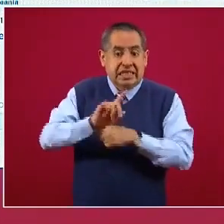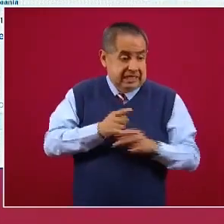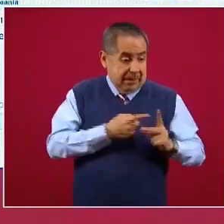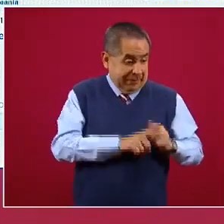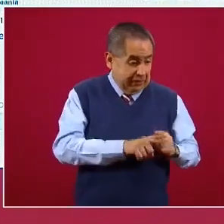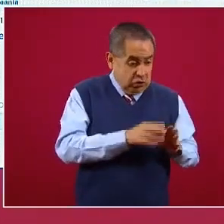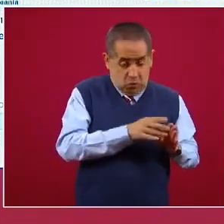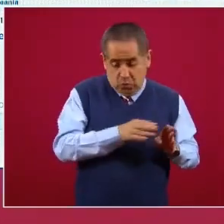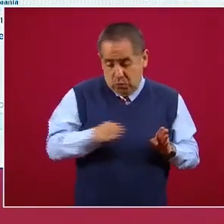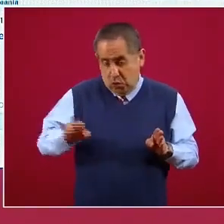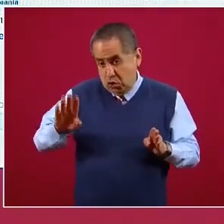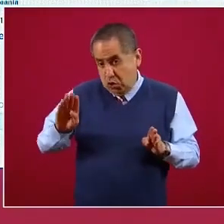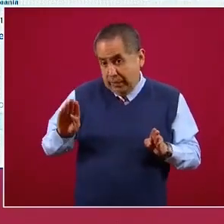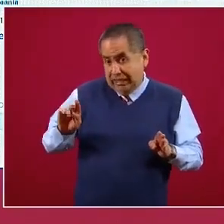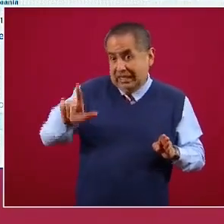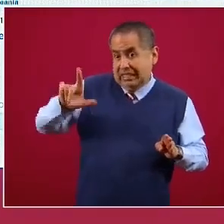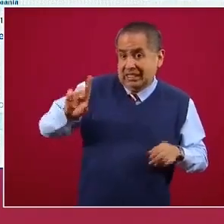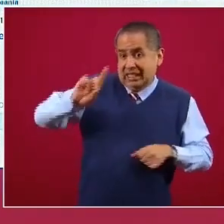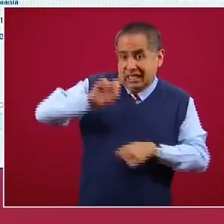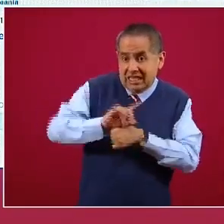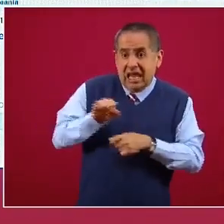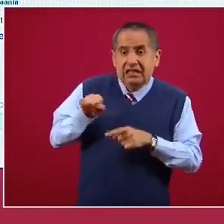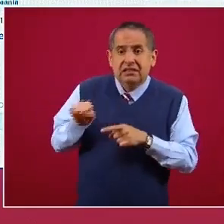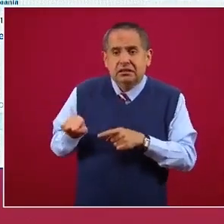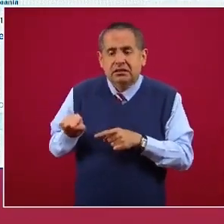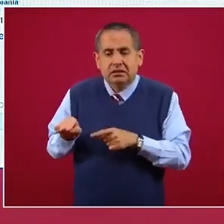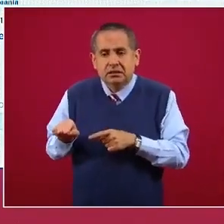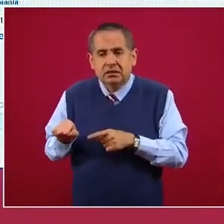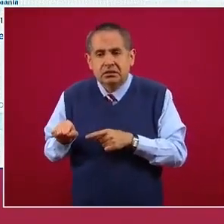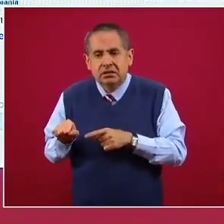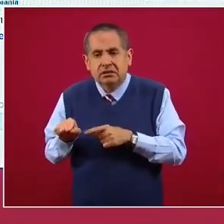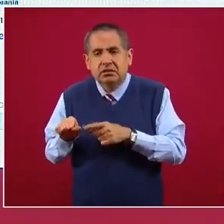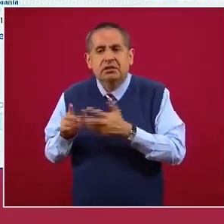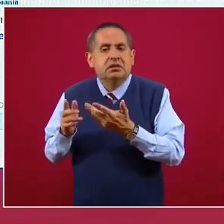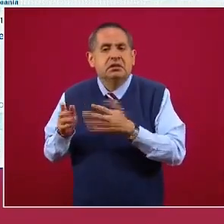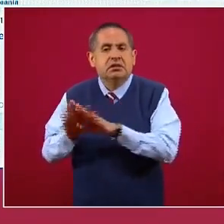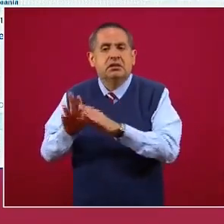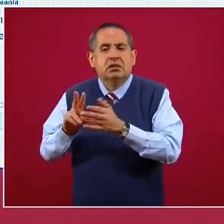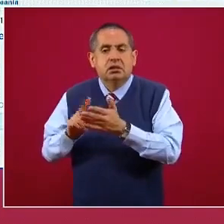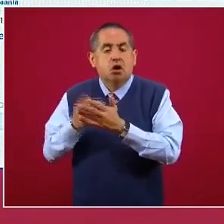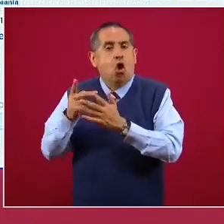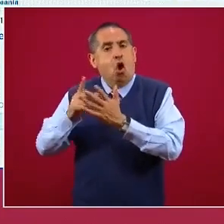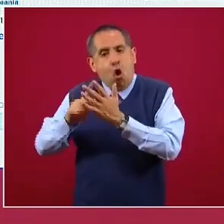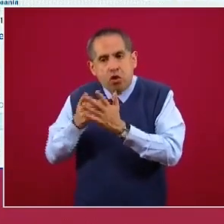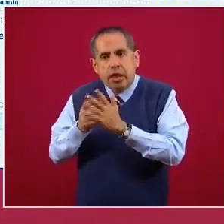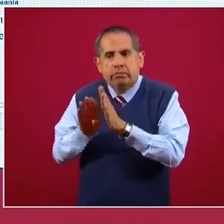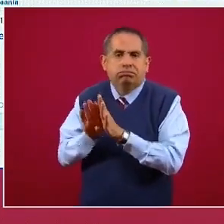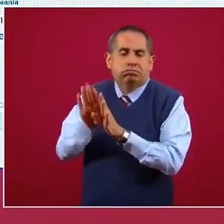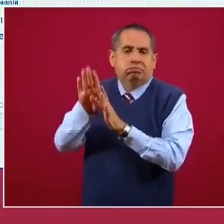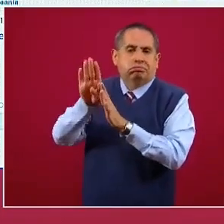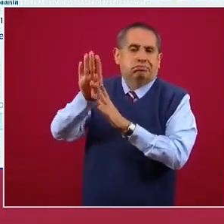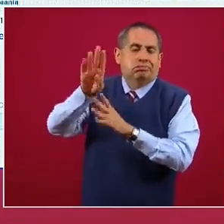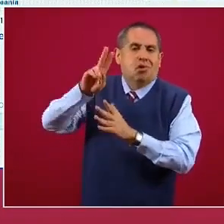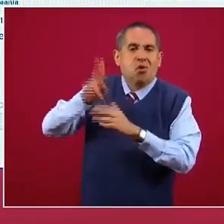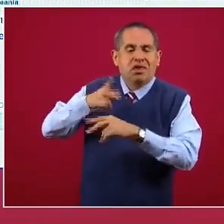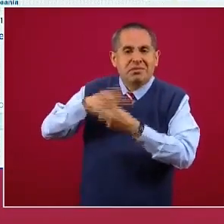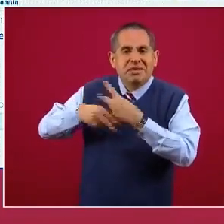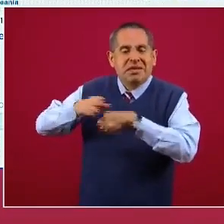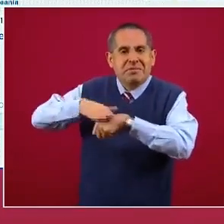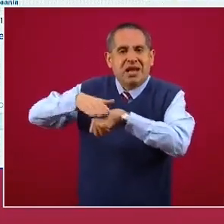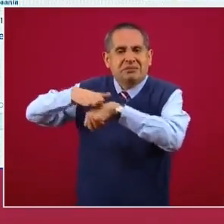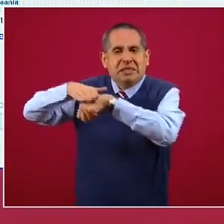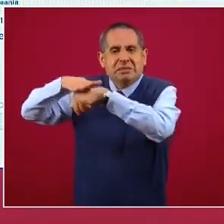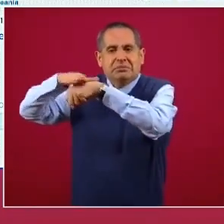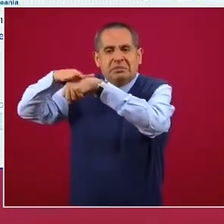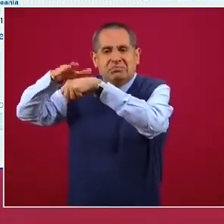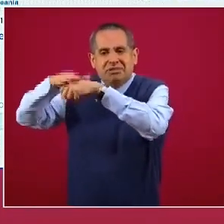inicio de que se alcanzó eso, un caso por millón de habitantes, tenemos nuevamente un repunte. Ayer presentamos una